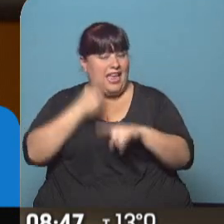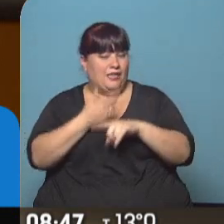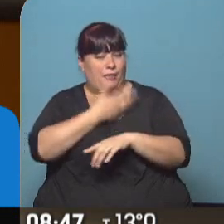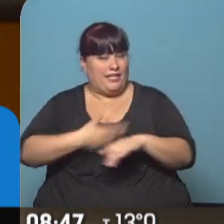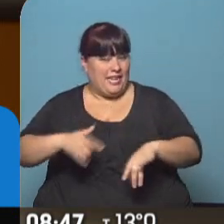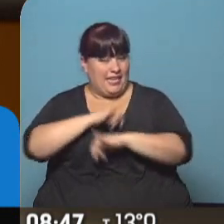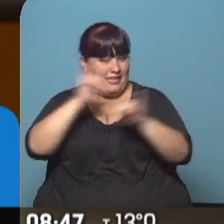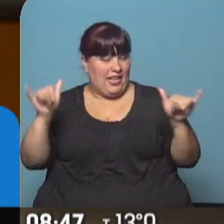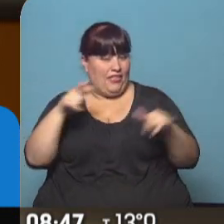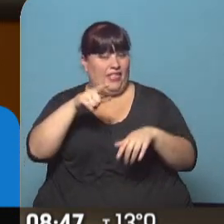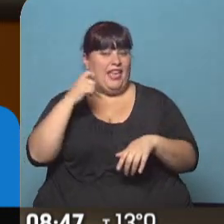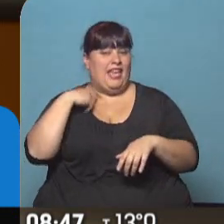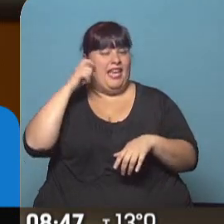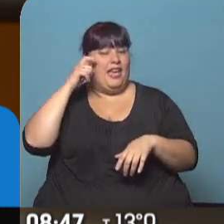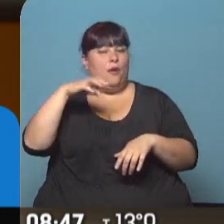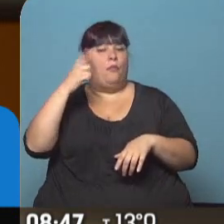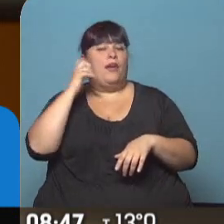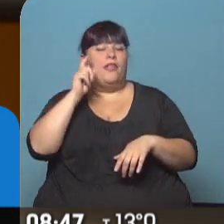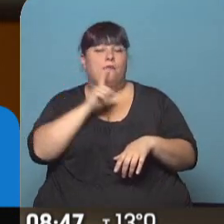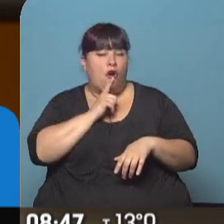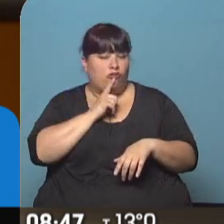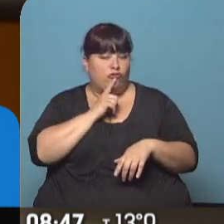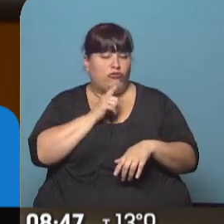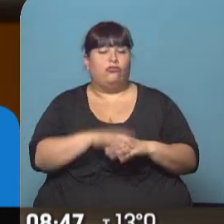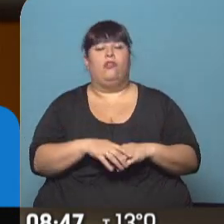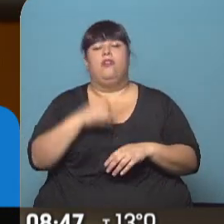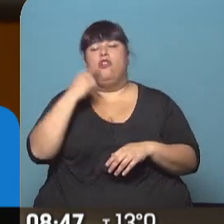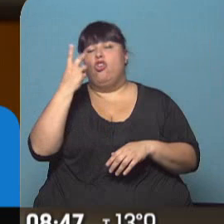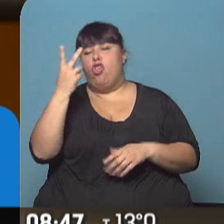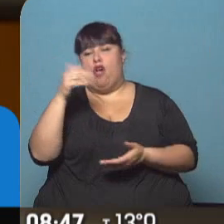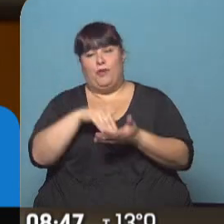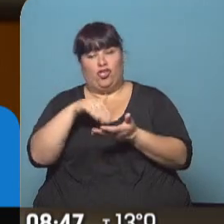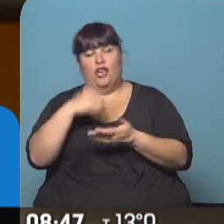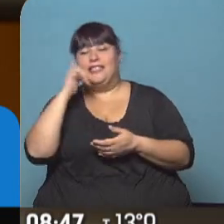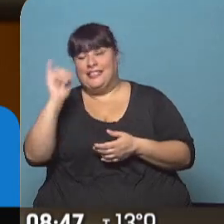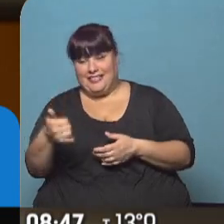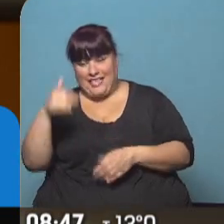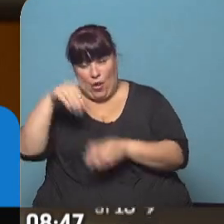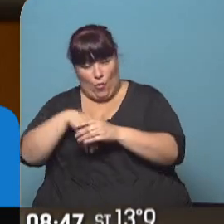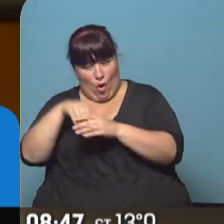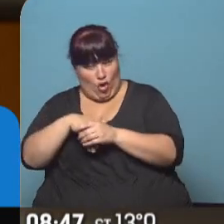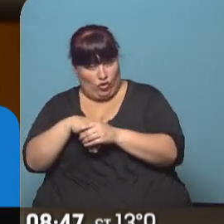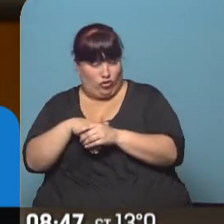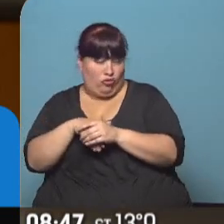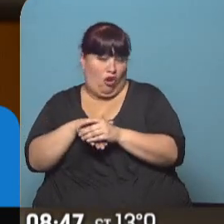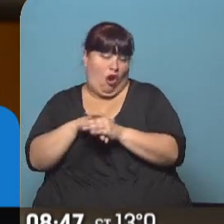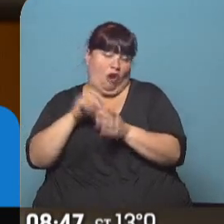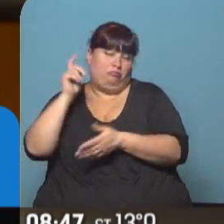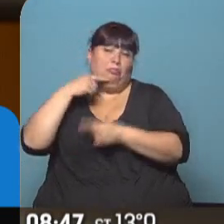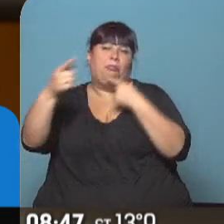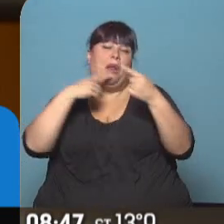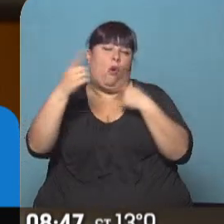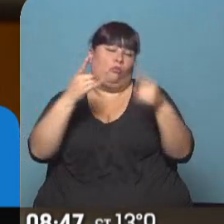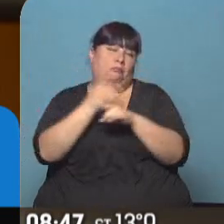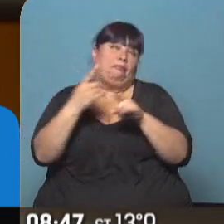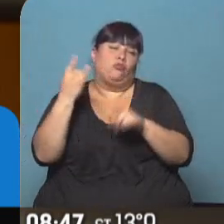expresidente de la Generalitat, Carles Puigdemont, 2 millones dijeron que sí a ese referéndum